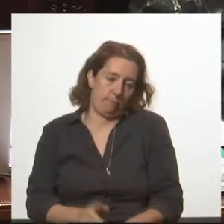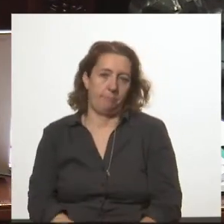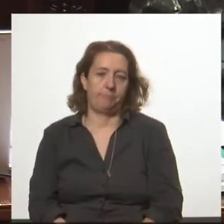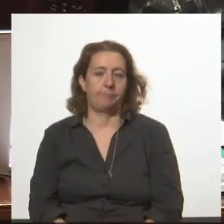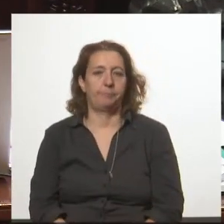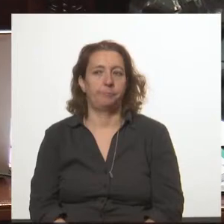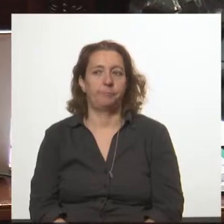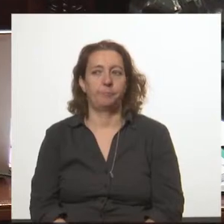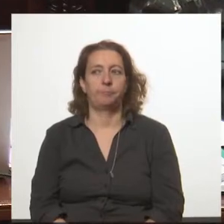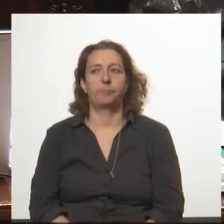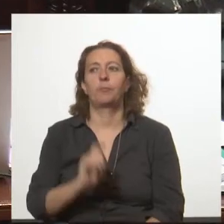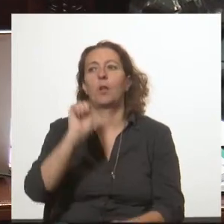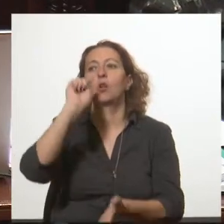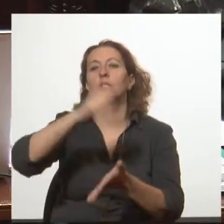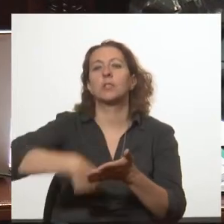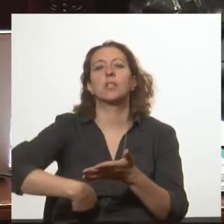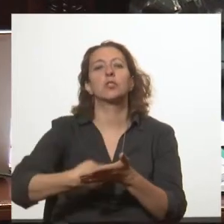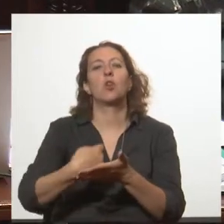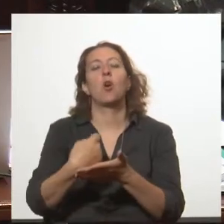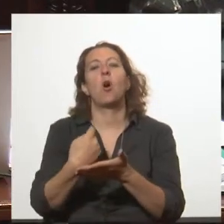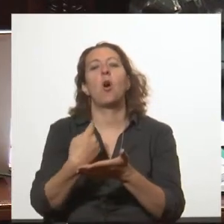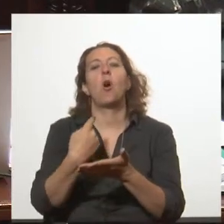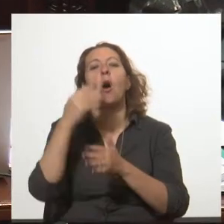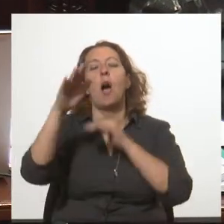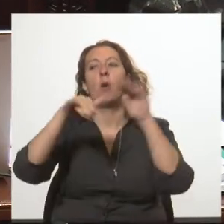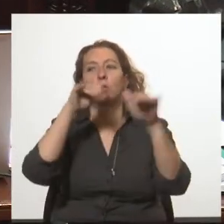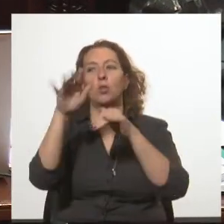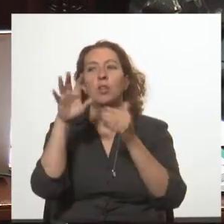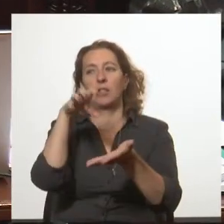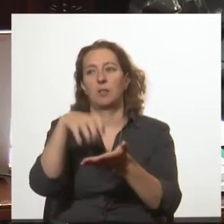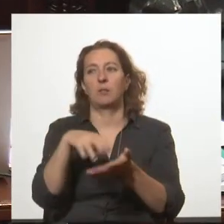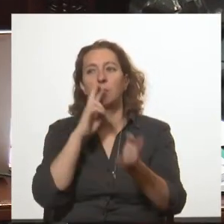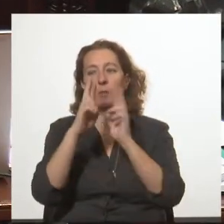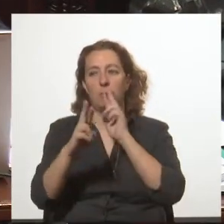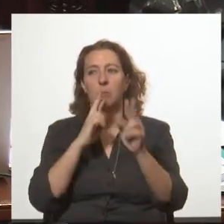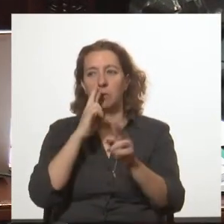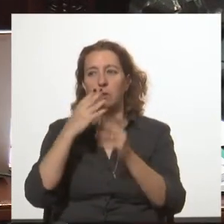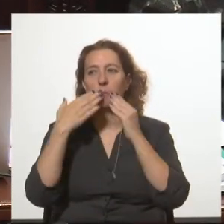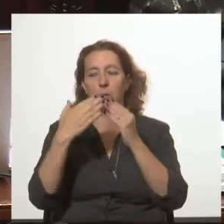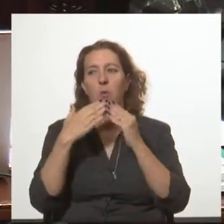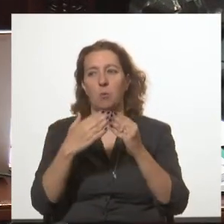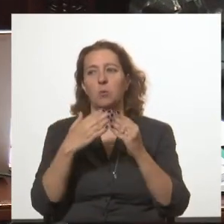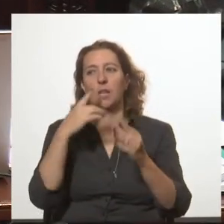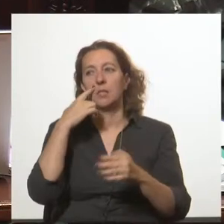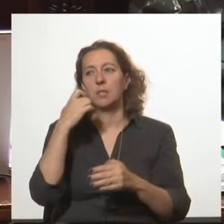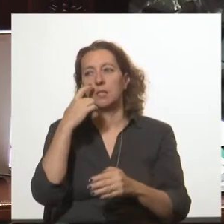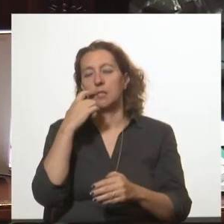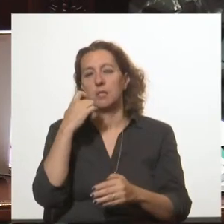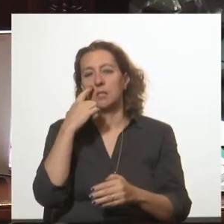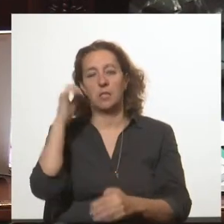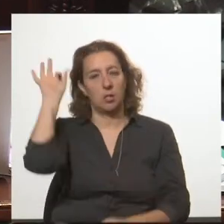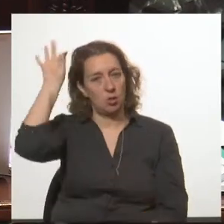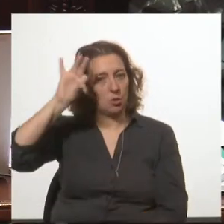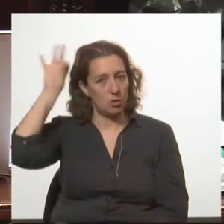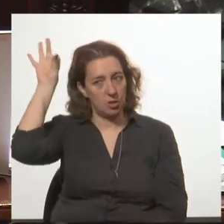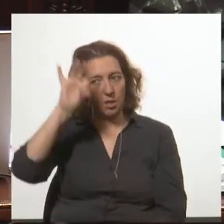la contratación de la auditoría externa y voy contestando las preguntas del señor senadores en esta